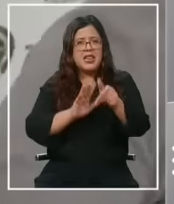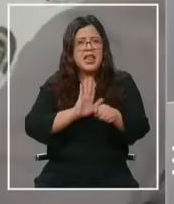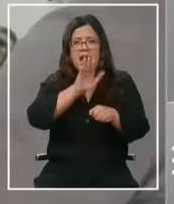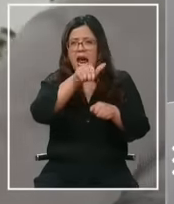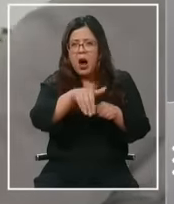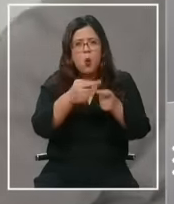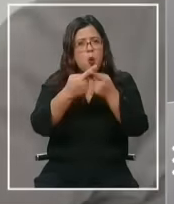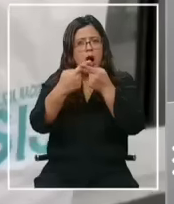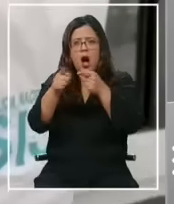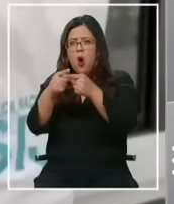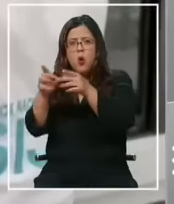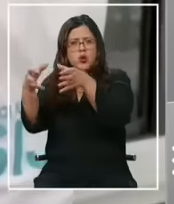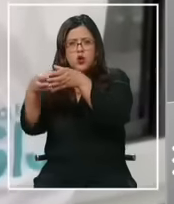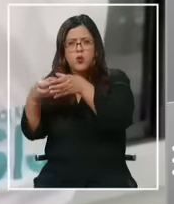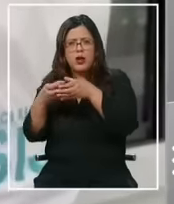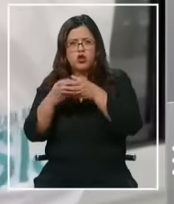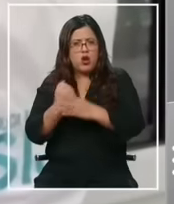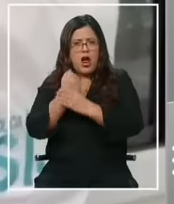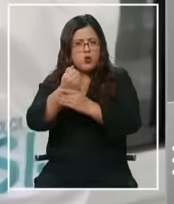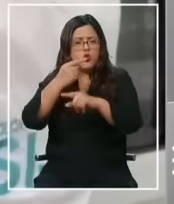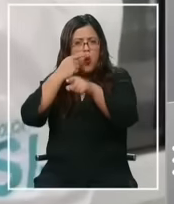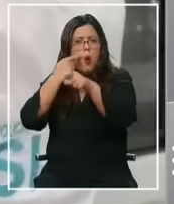de alguna otra agrupación?